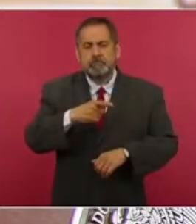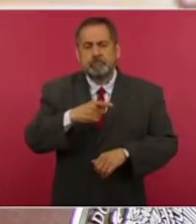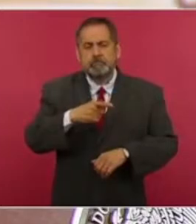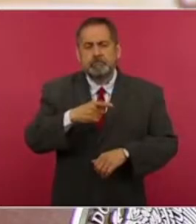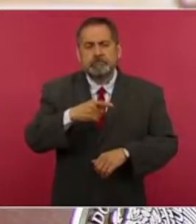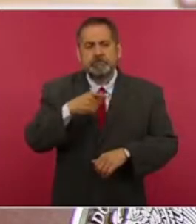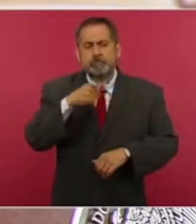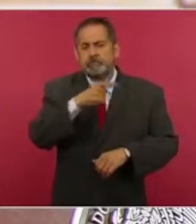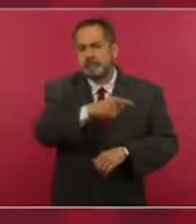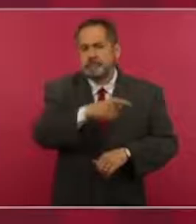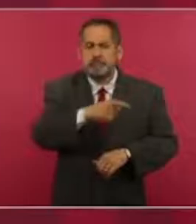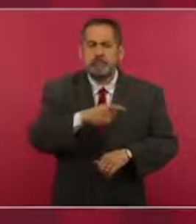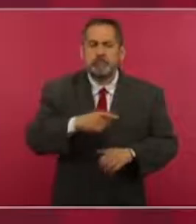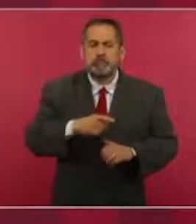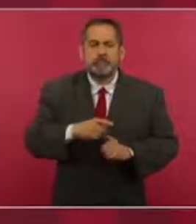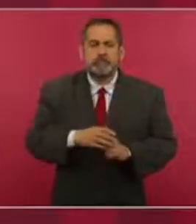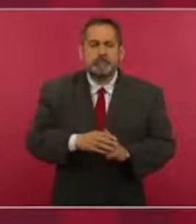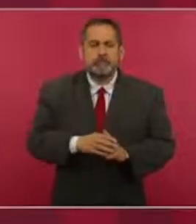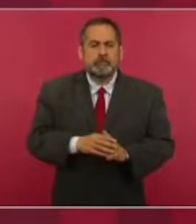Tiene una